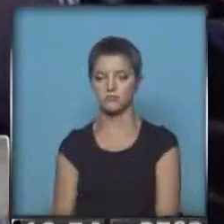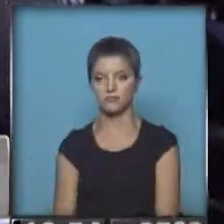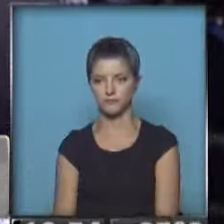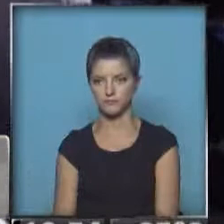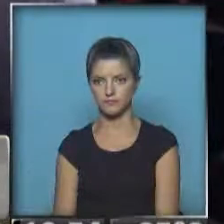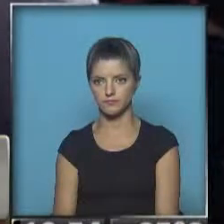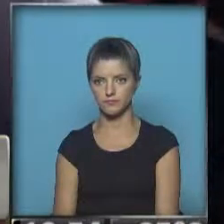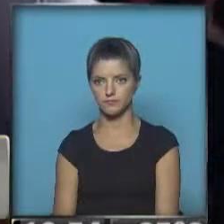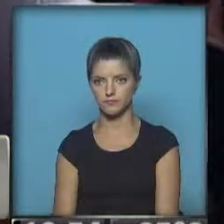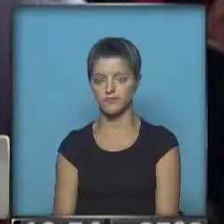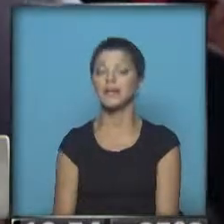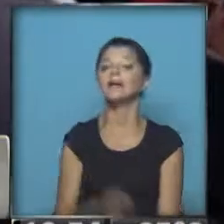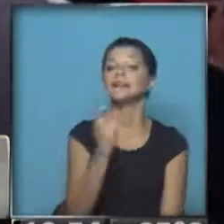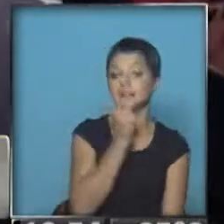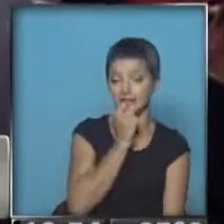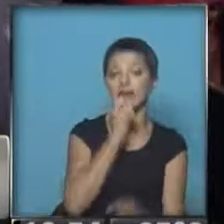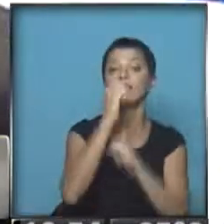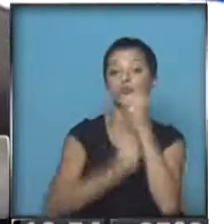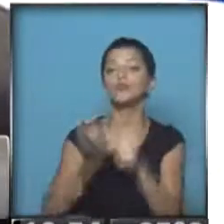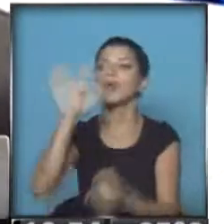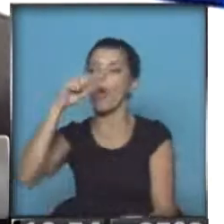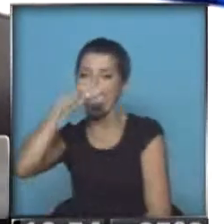Si la industria o el campo, pero